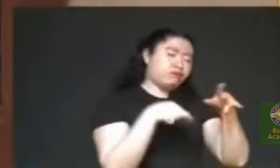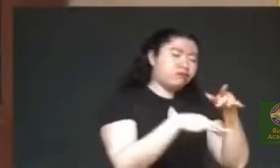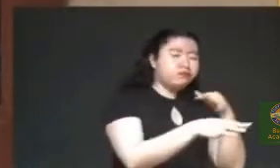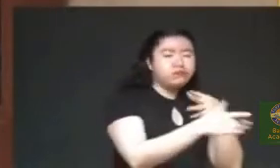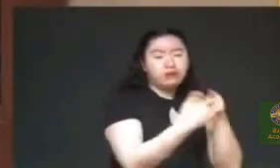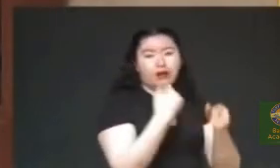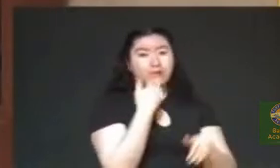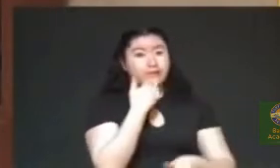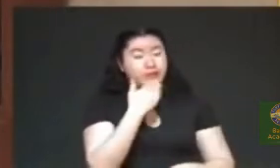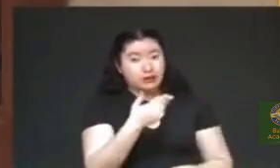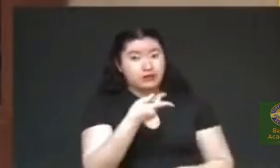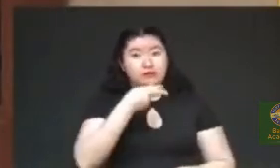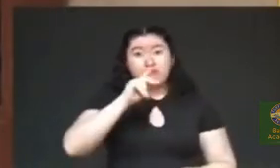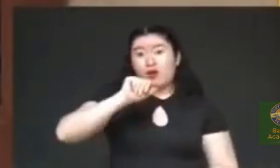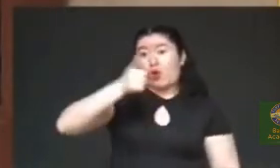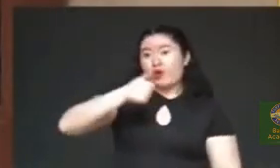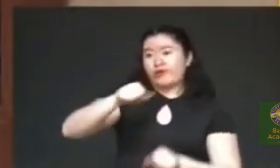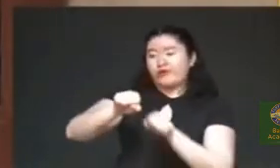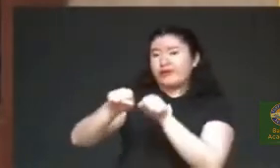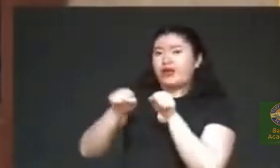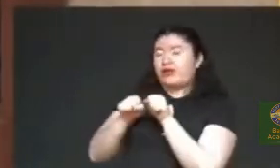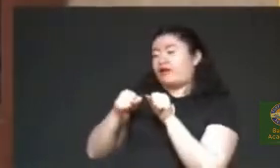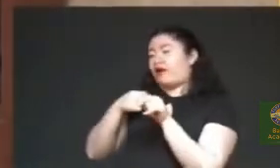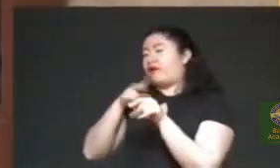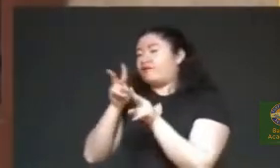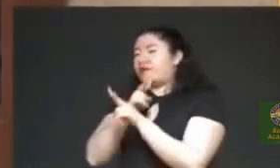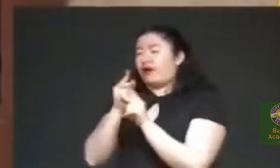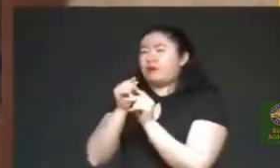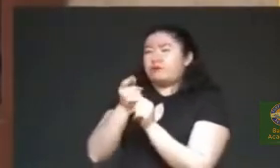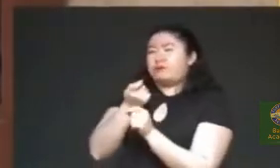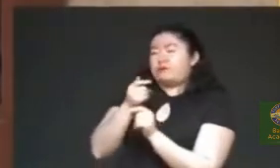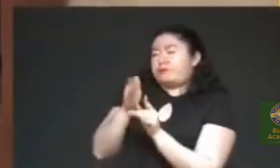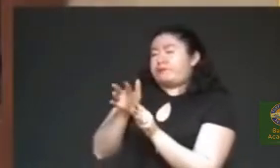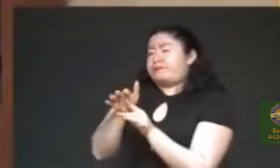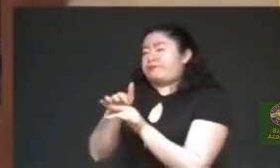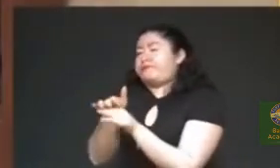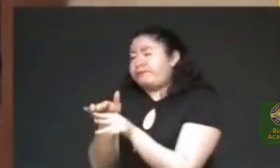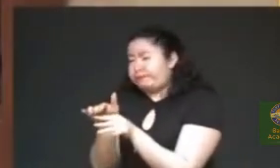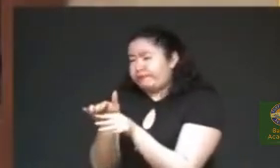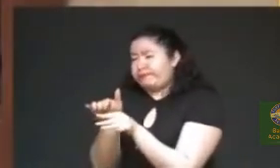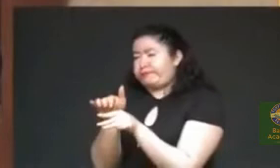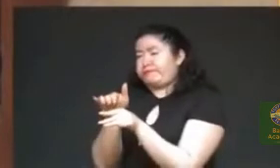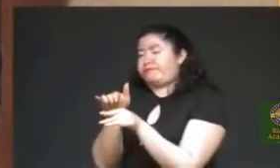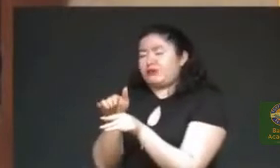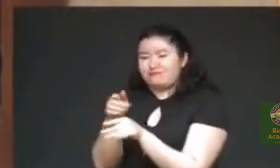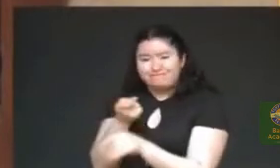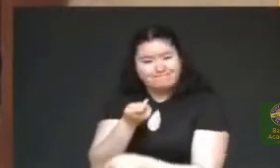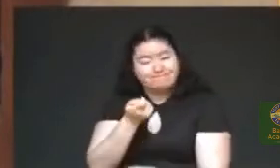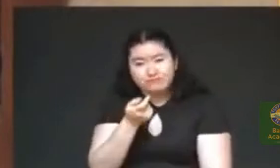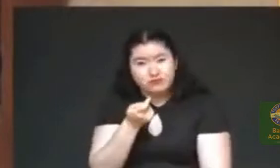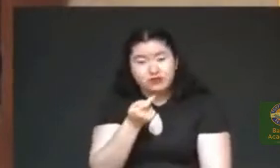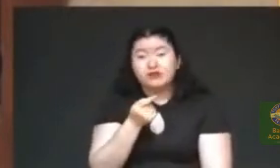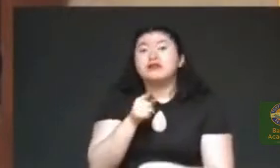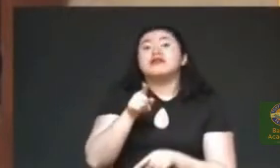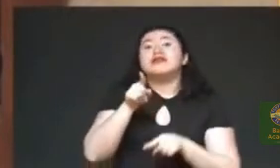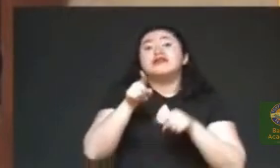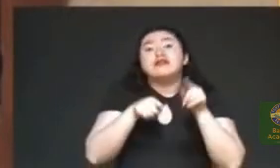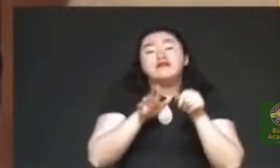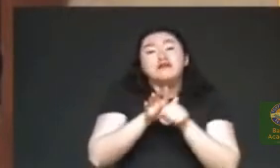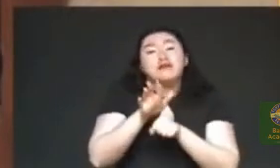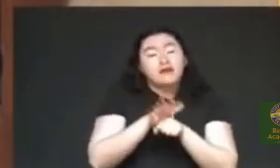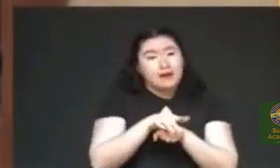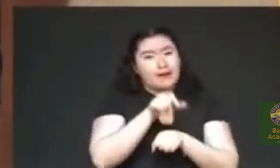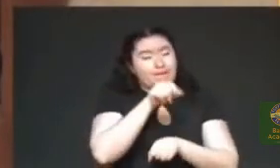de restricciones. Finalmente es mantener es una ecuación completa, es la sana distancia con la ventilación, con